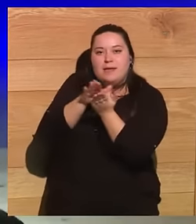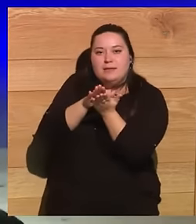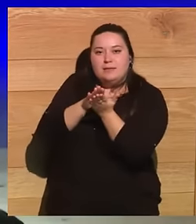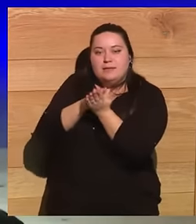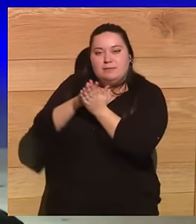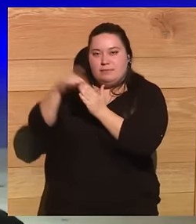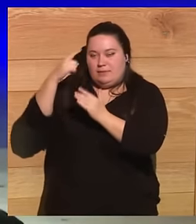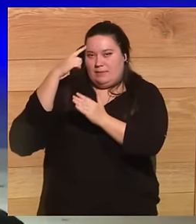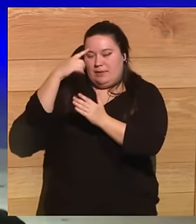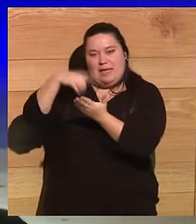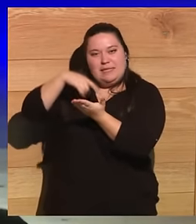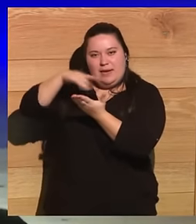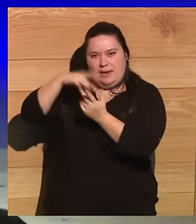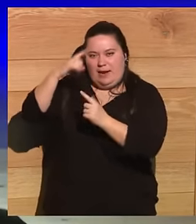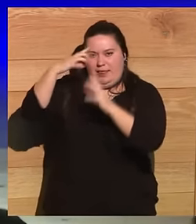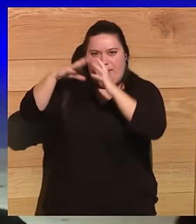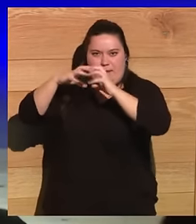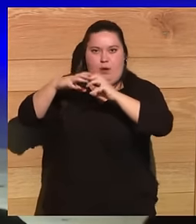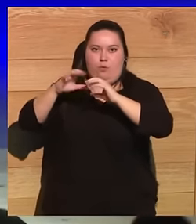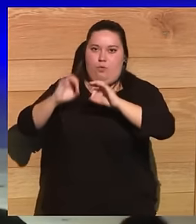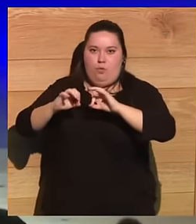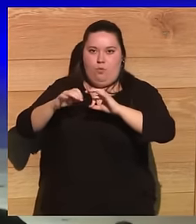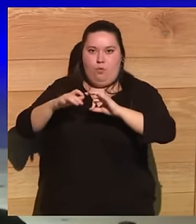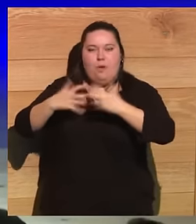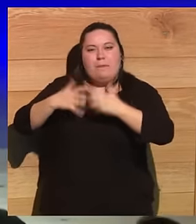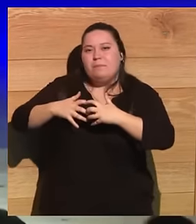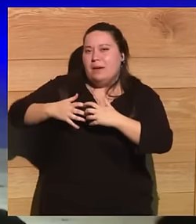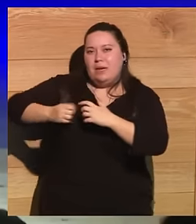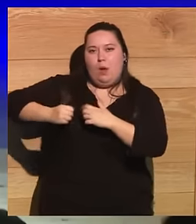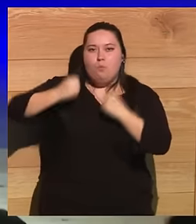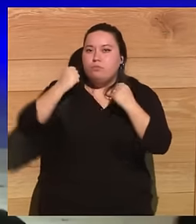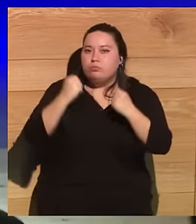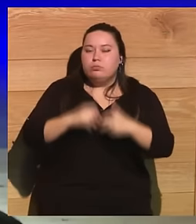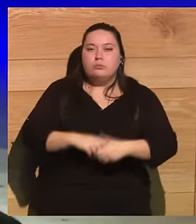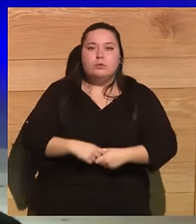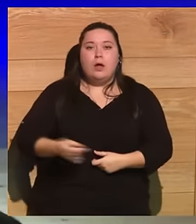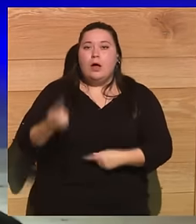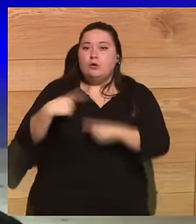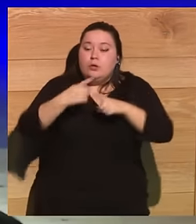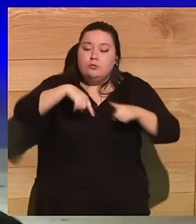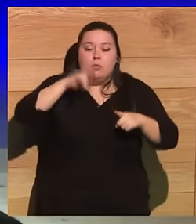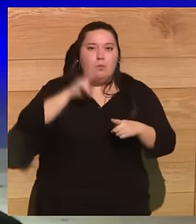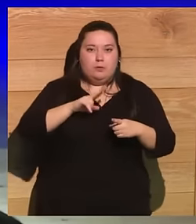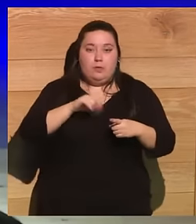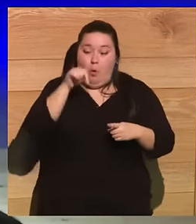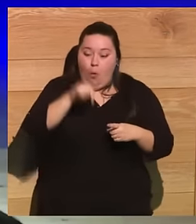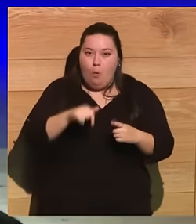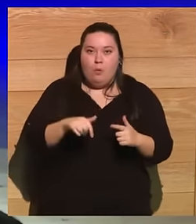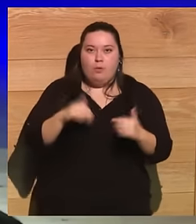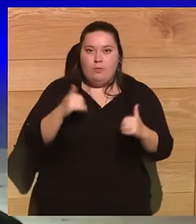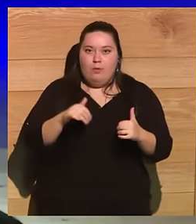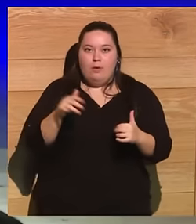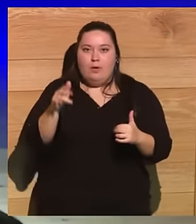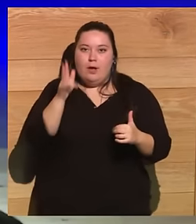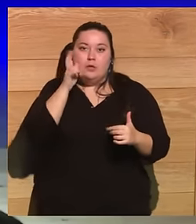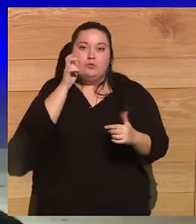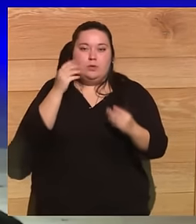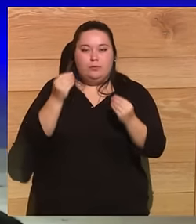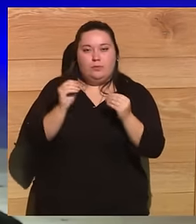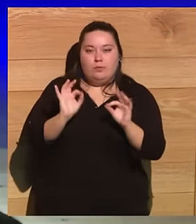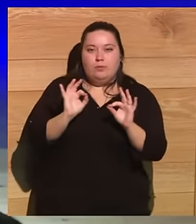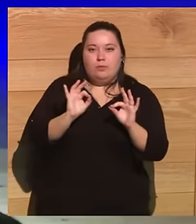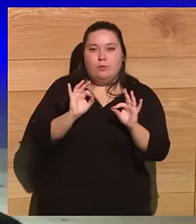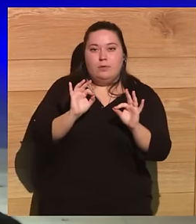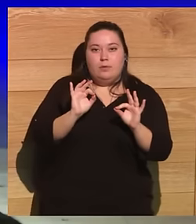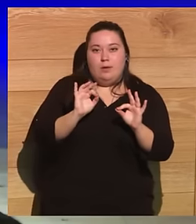más potente, más grande del mundo. Lo que vamos a ver, lo que vamos a presenciar hoy, escuchándolo a él y a